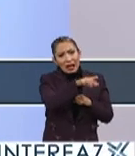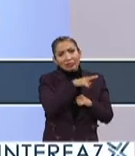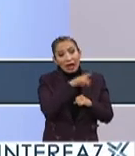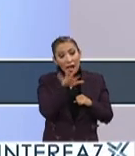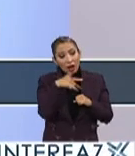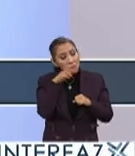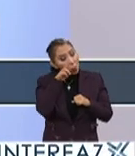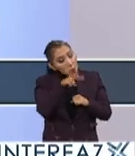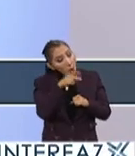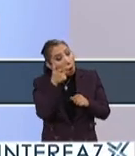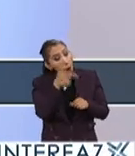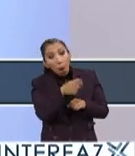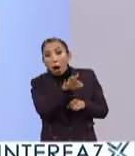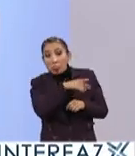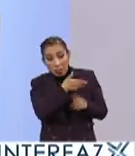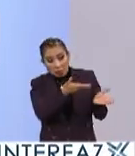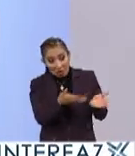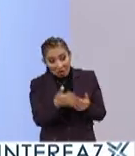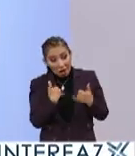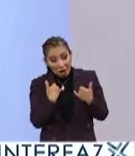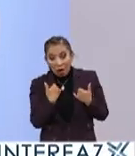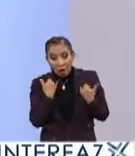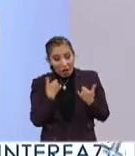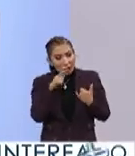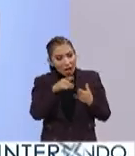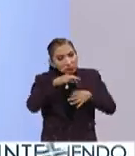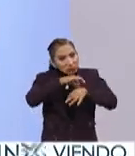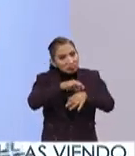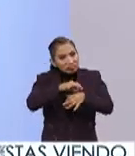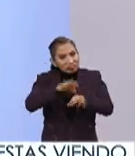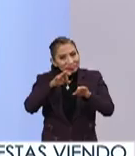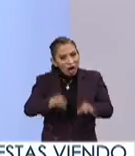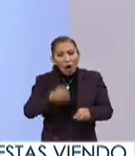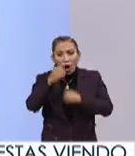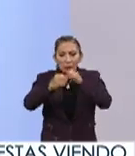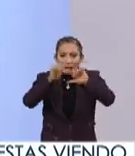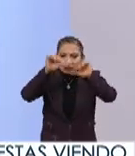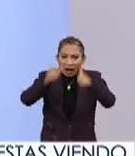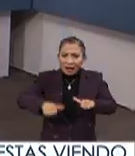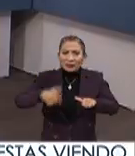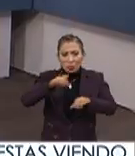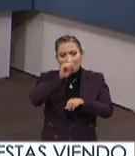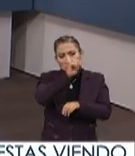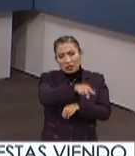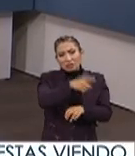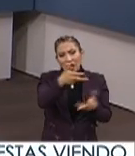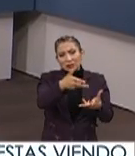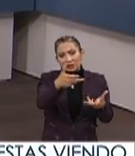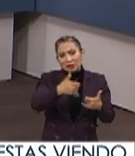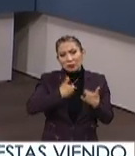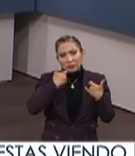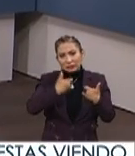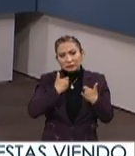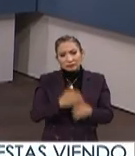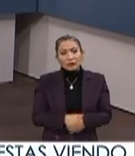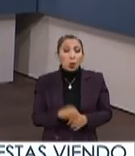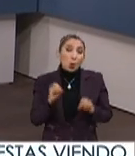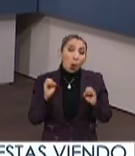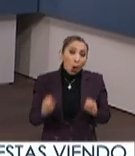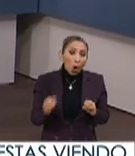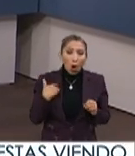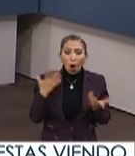están dándose cuenta de que le tienen que dar a la gente cosas más auténticas, ¿no? Sí. Obras de arte como las que hace este chico,